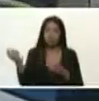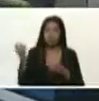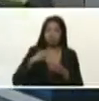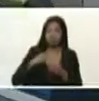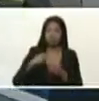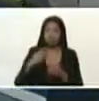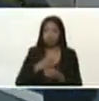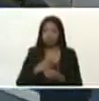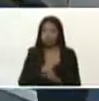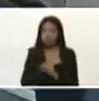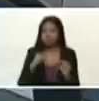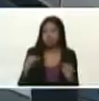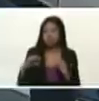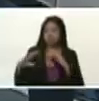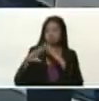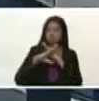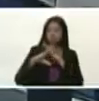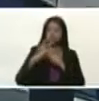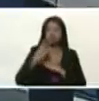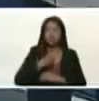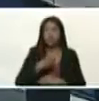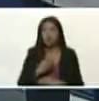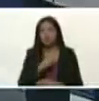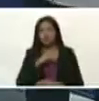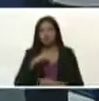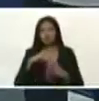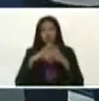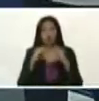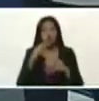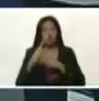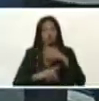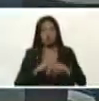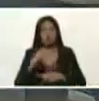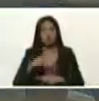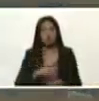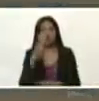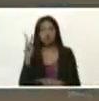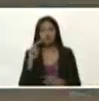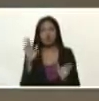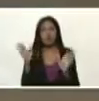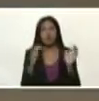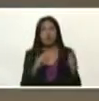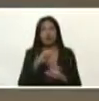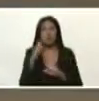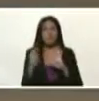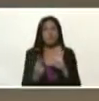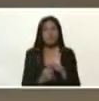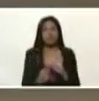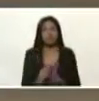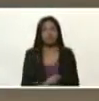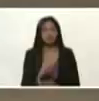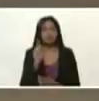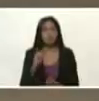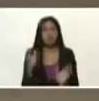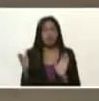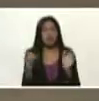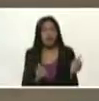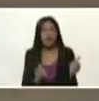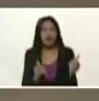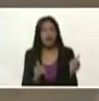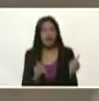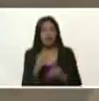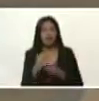estamos trayendo ni una del mundo, todo lo estamos produciendo en Venezuela, el CLAP completo. Y para completarlo, la caja CLAP la